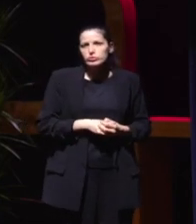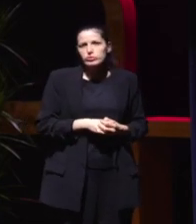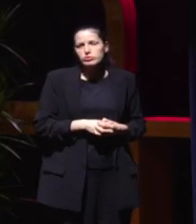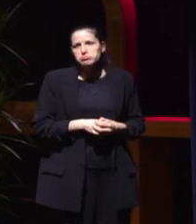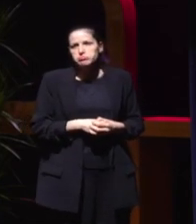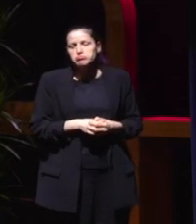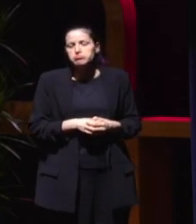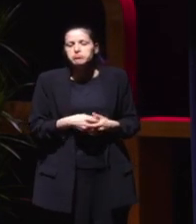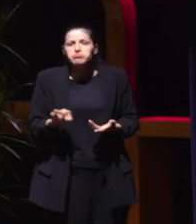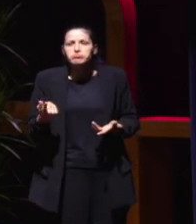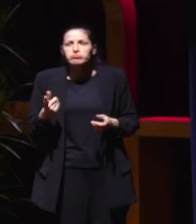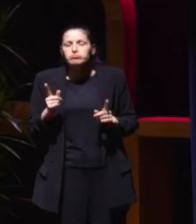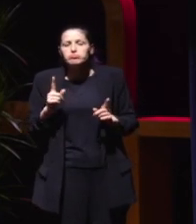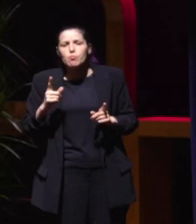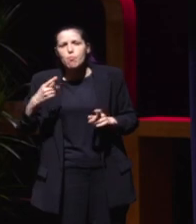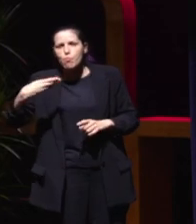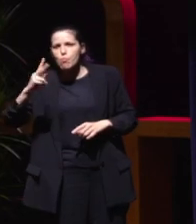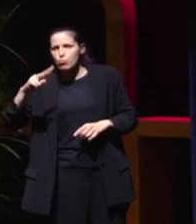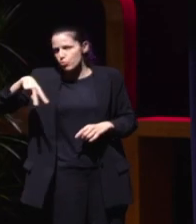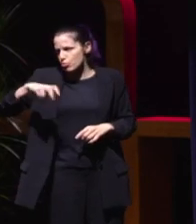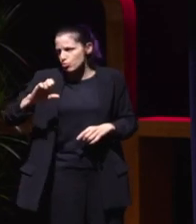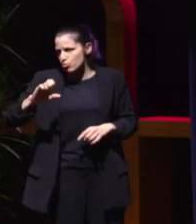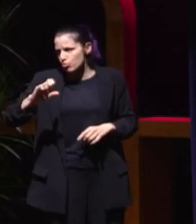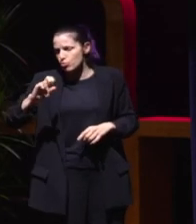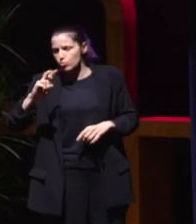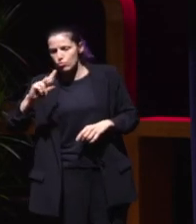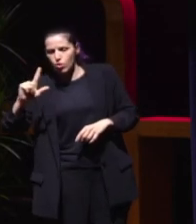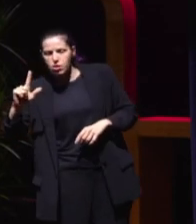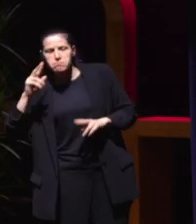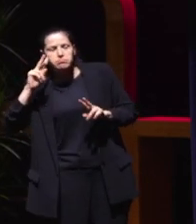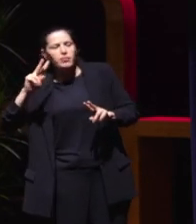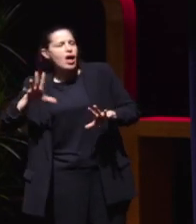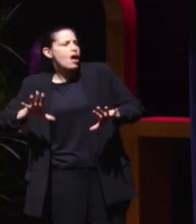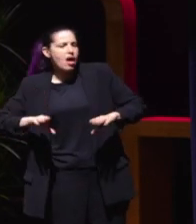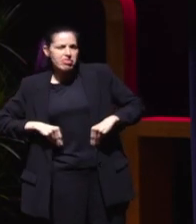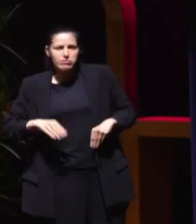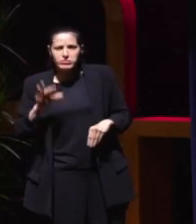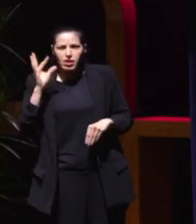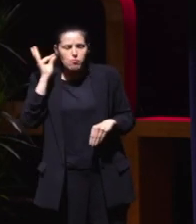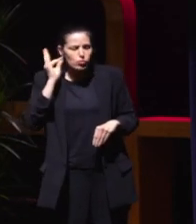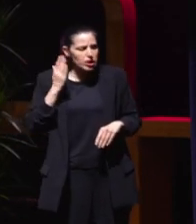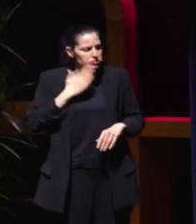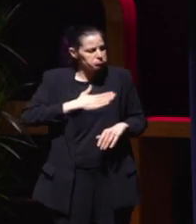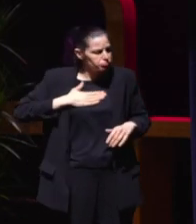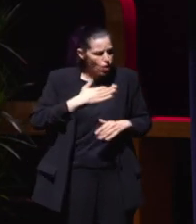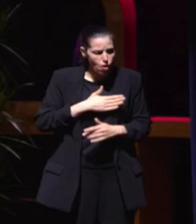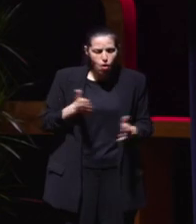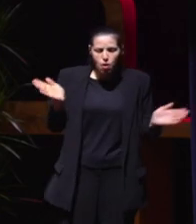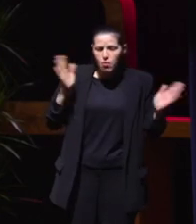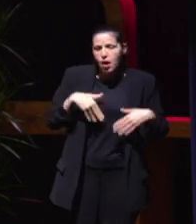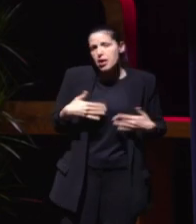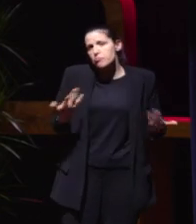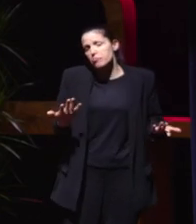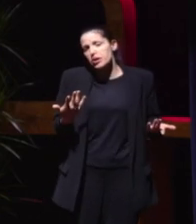aceptación de que una mujer estaba Bueno pues esta era insatisfecha pero básicamente Vamos a disfrutar